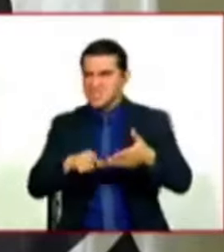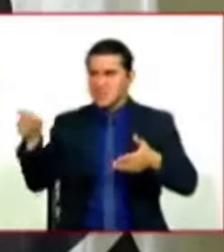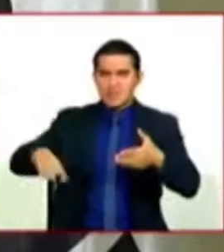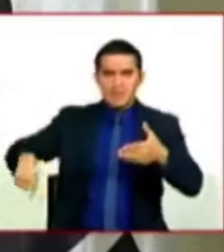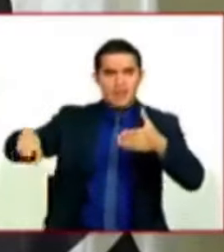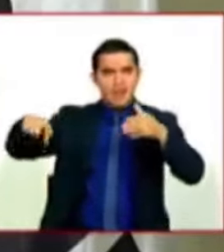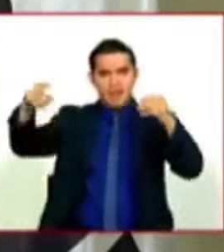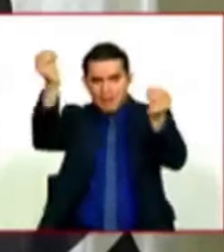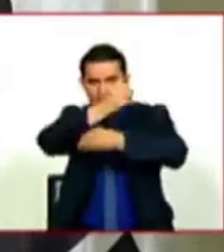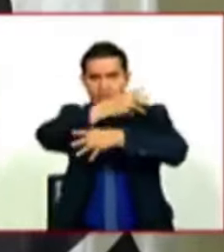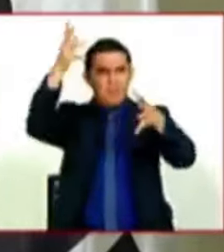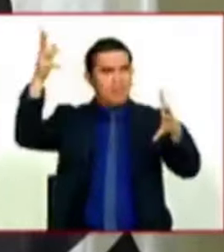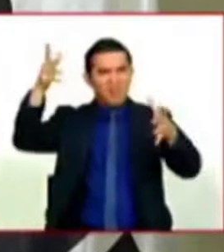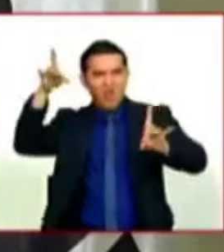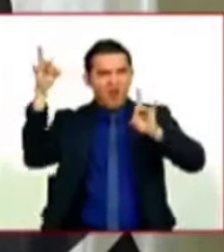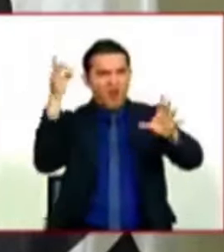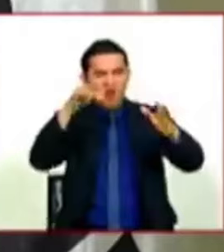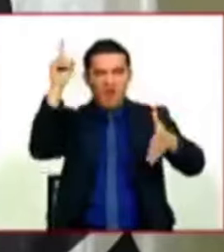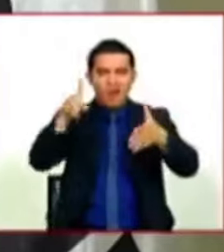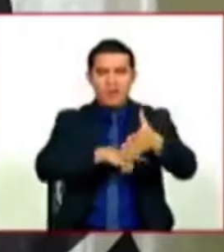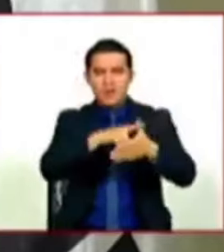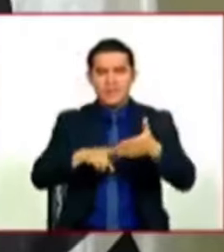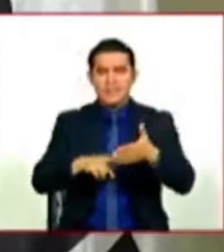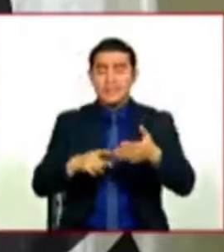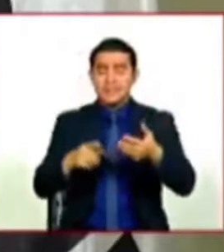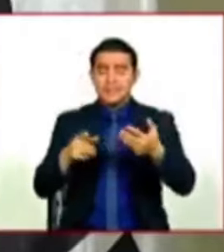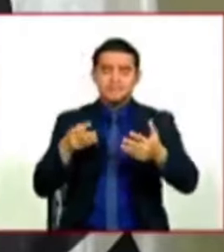afectan la credibilidad del proceso.